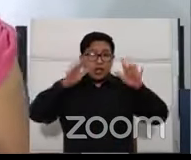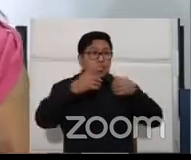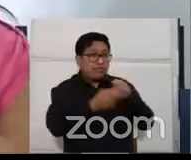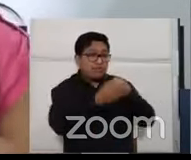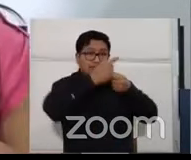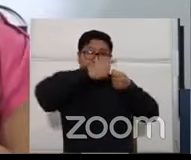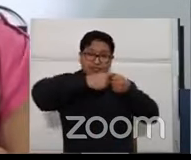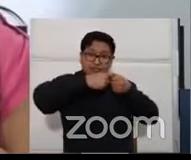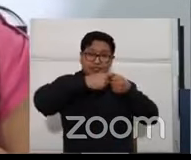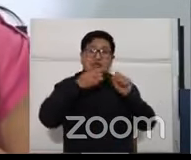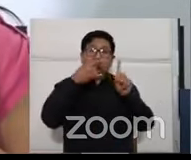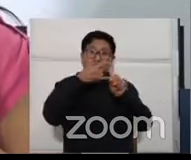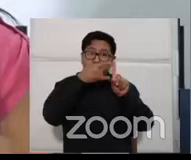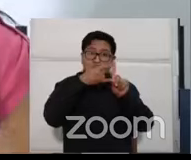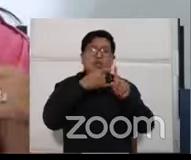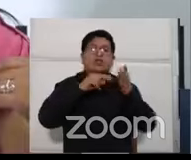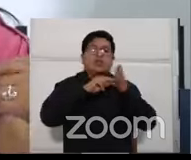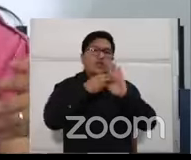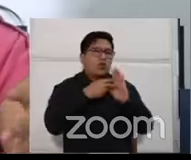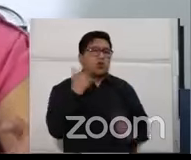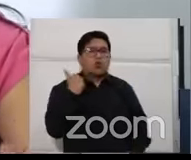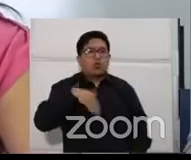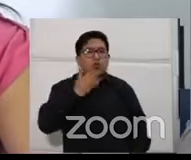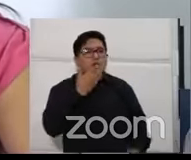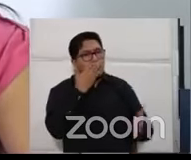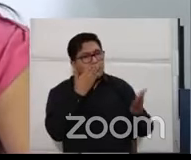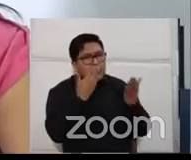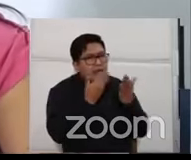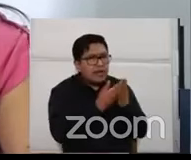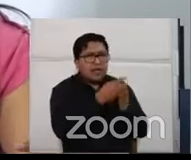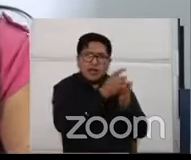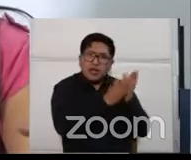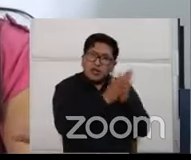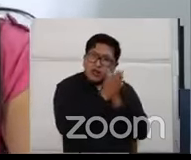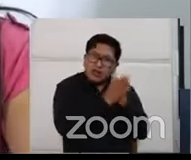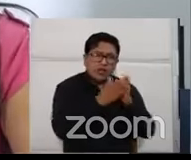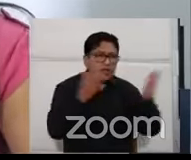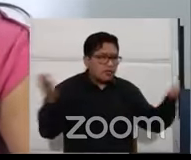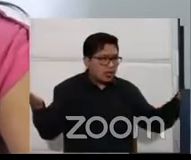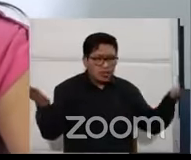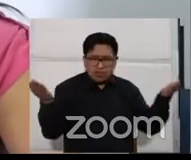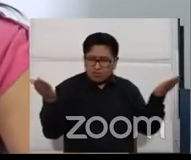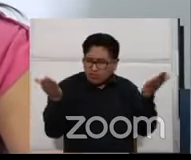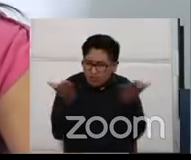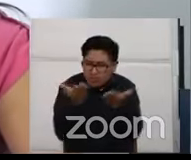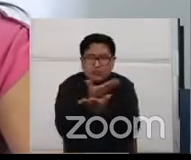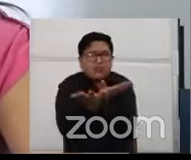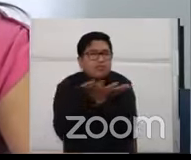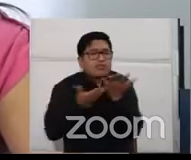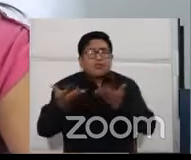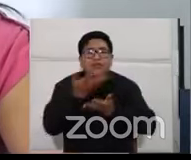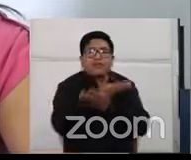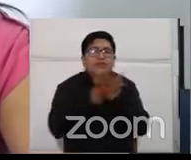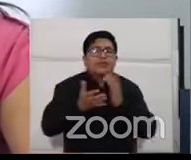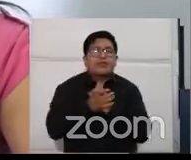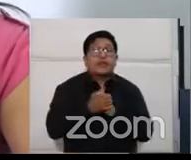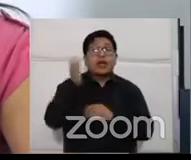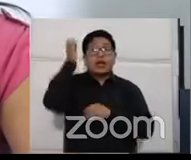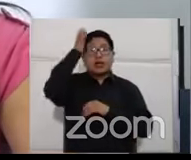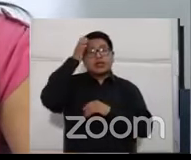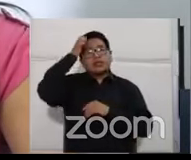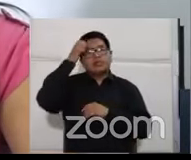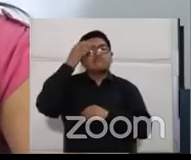porque está planteando ya el primer puente de acercamiento entre la población a beneficiarse y el estado que está en la obligación